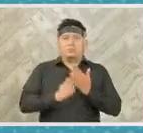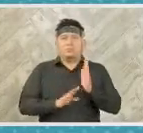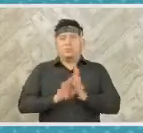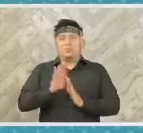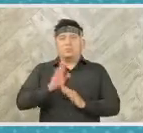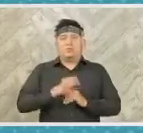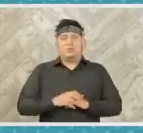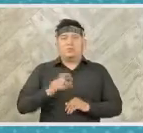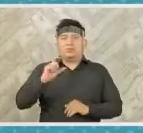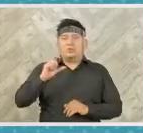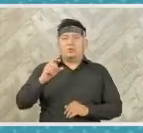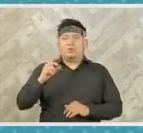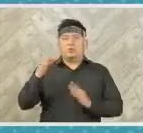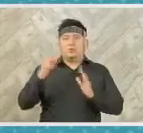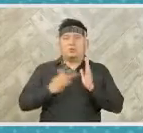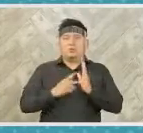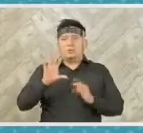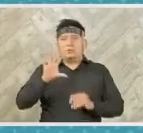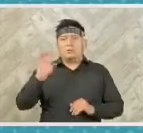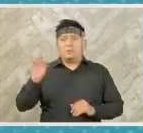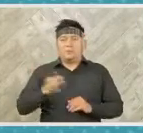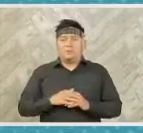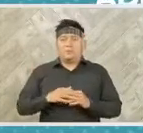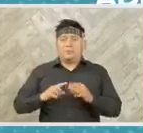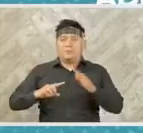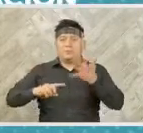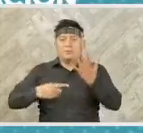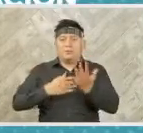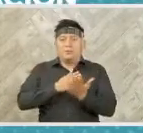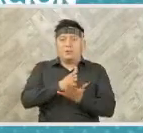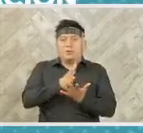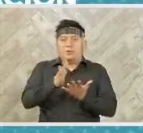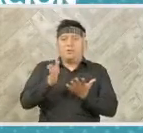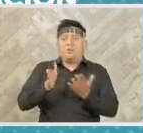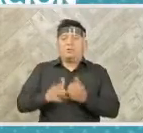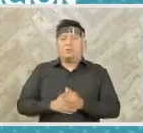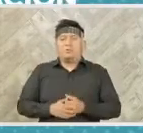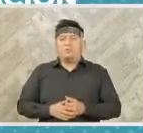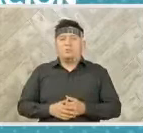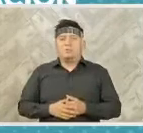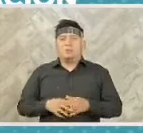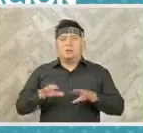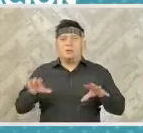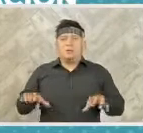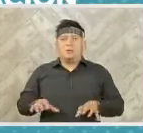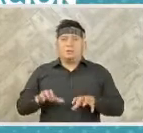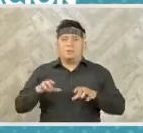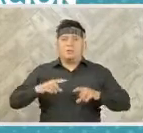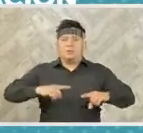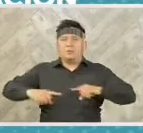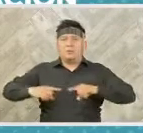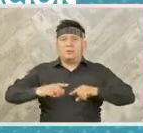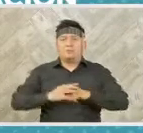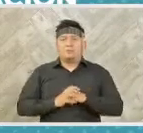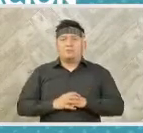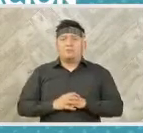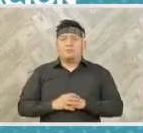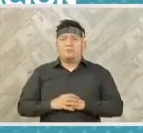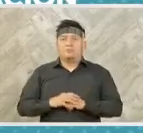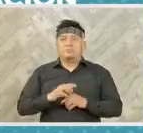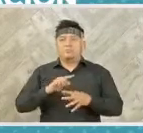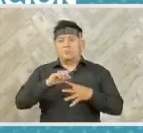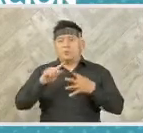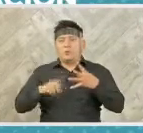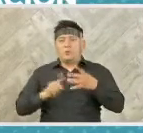Todos está conformado por 6 líneas estratégicas que orientan las acciones de la Administración Municipal en sus 4